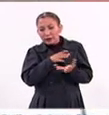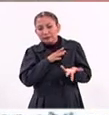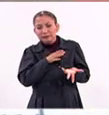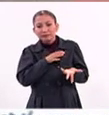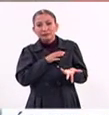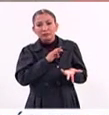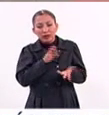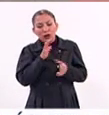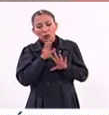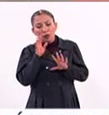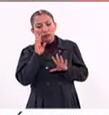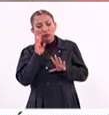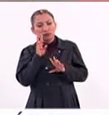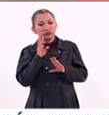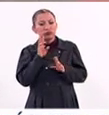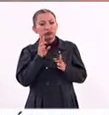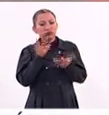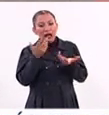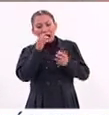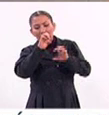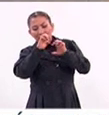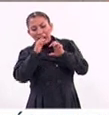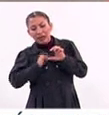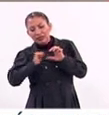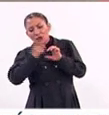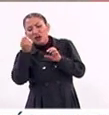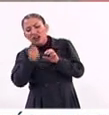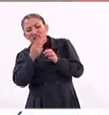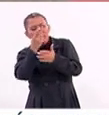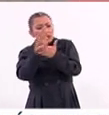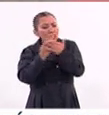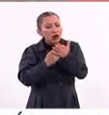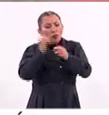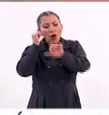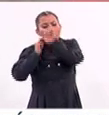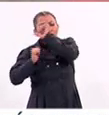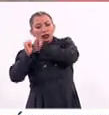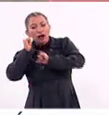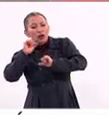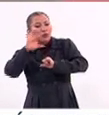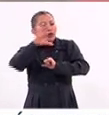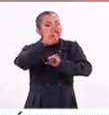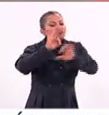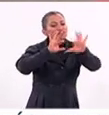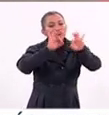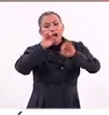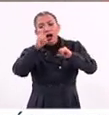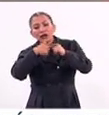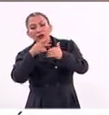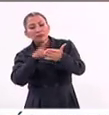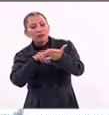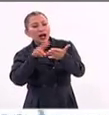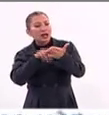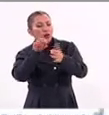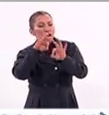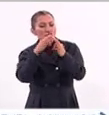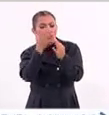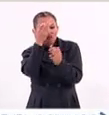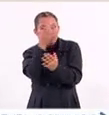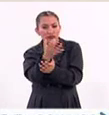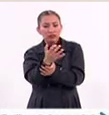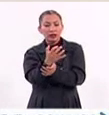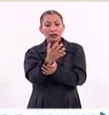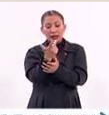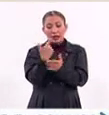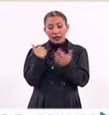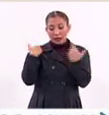poderme basar en la estética antigua y casi como arqueologías, rescatar aquellos valores formales